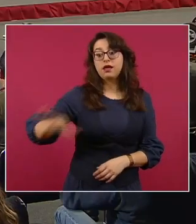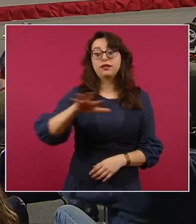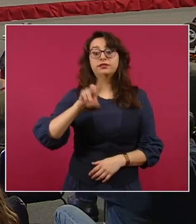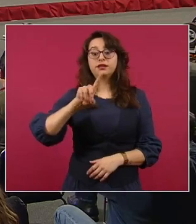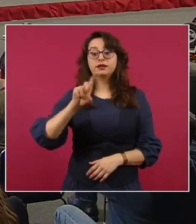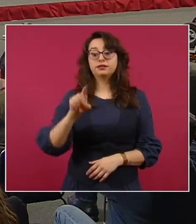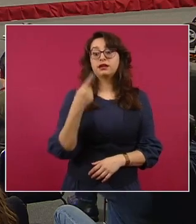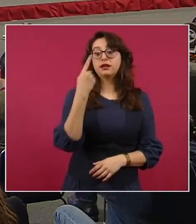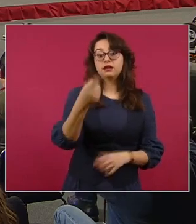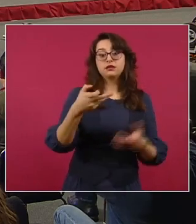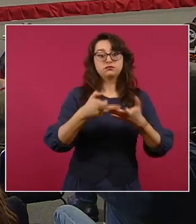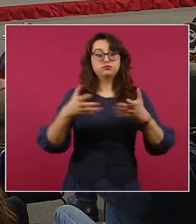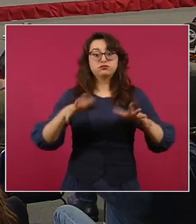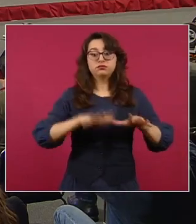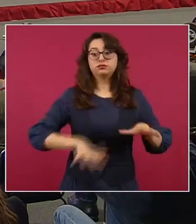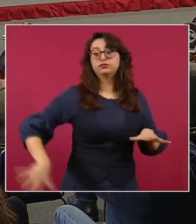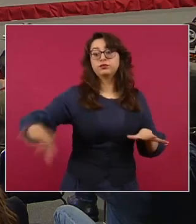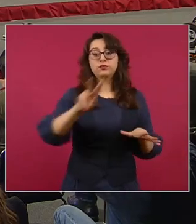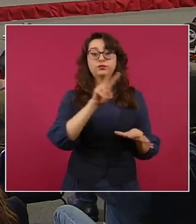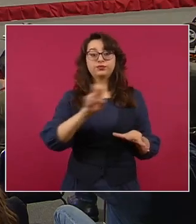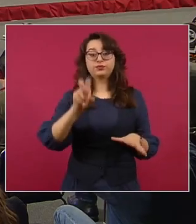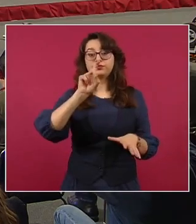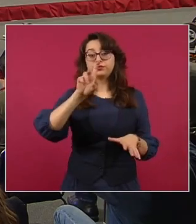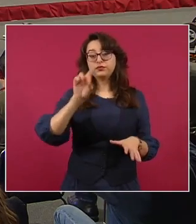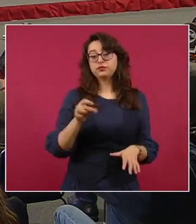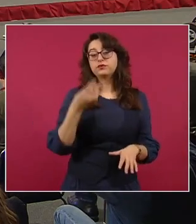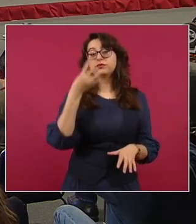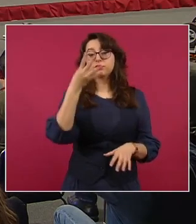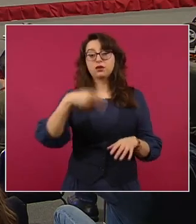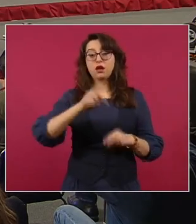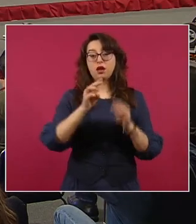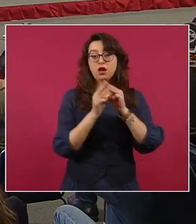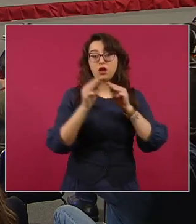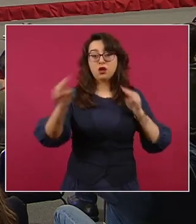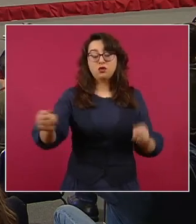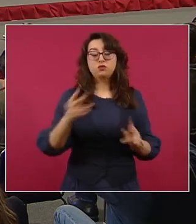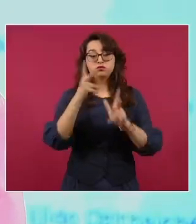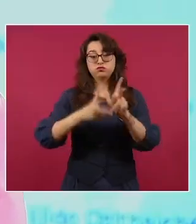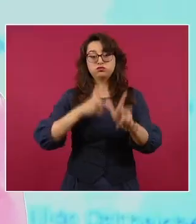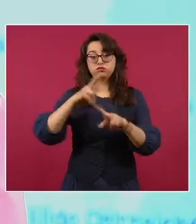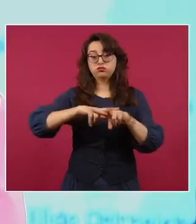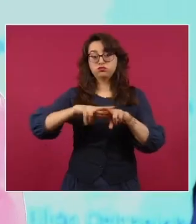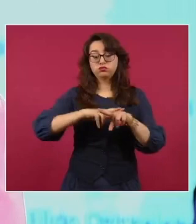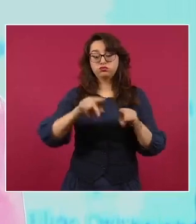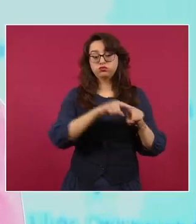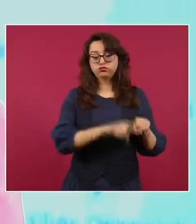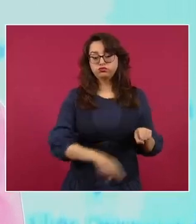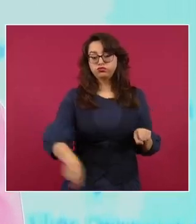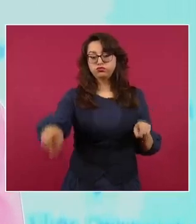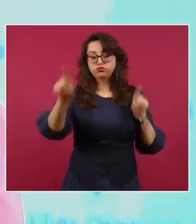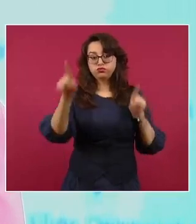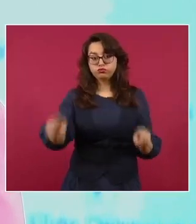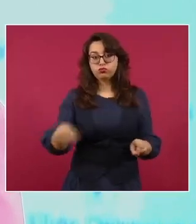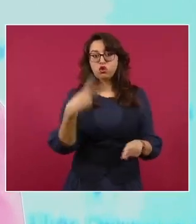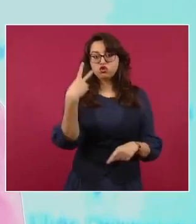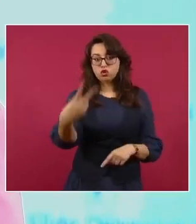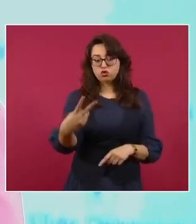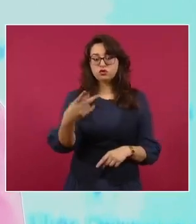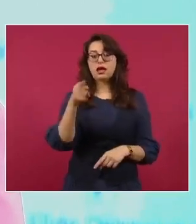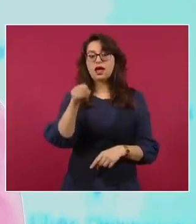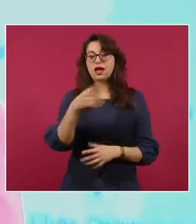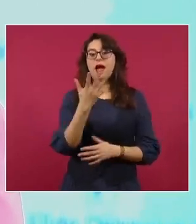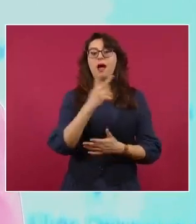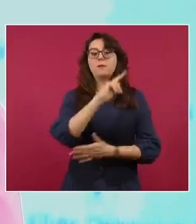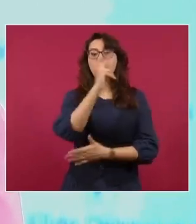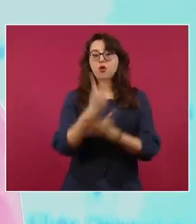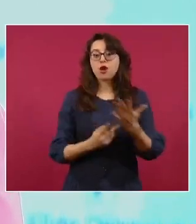comprenden los 234 kilómetros del tramo 2, tenemos el gran programa Sembrando Vida, que hace la reforestación. Todos